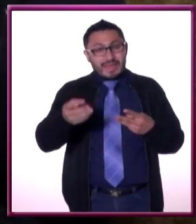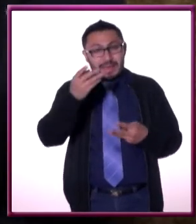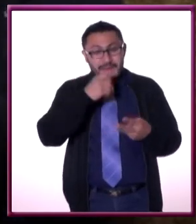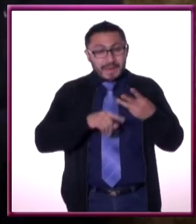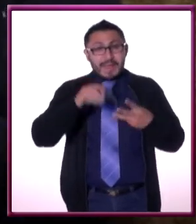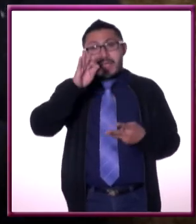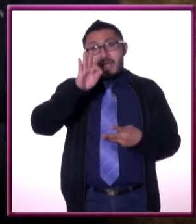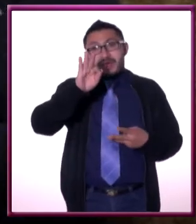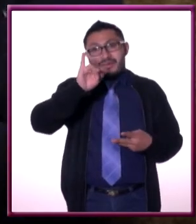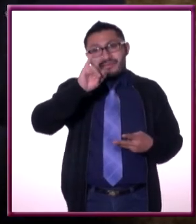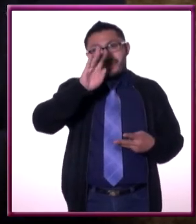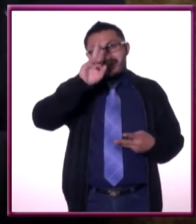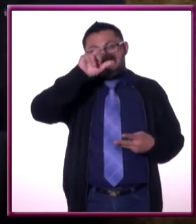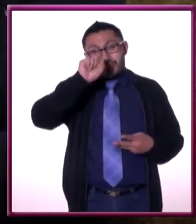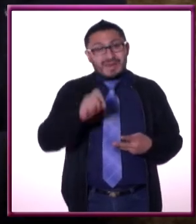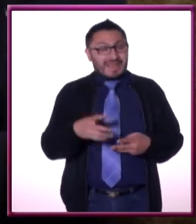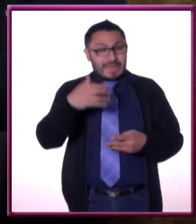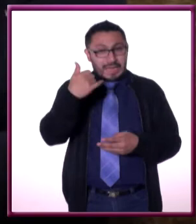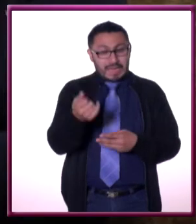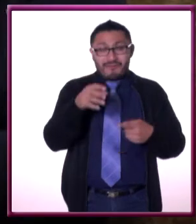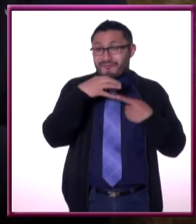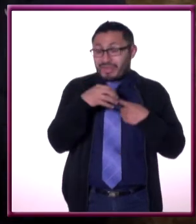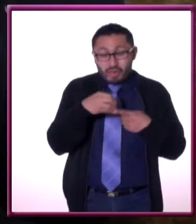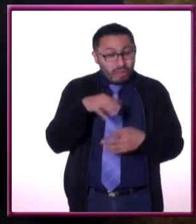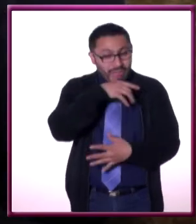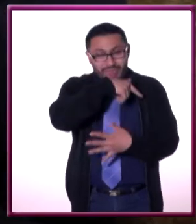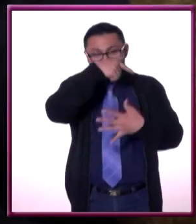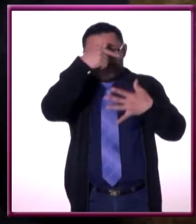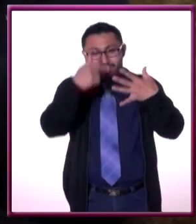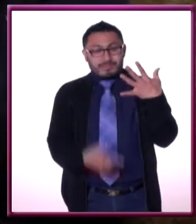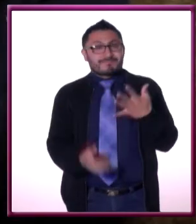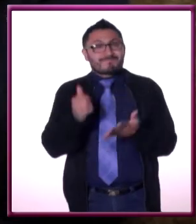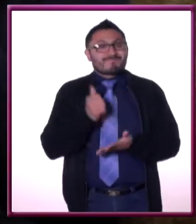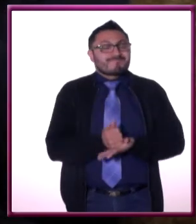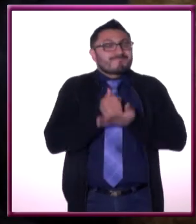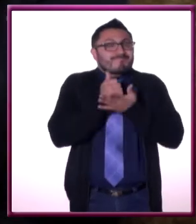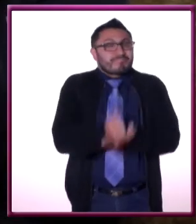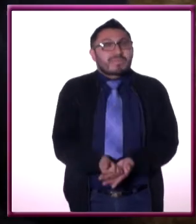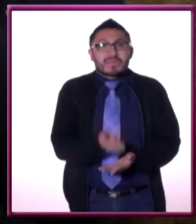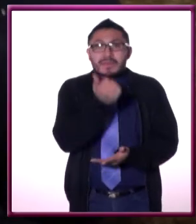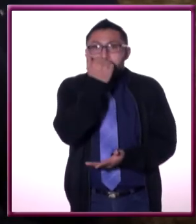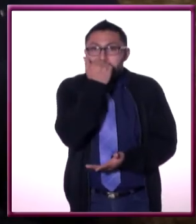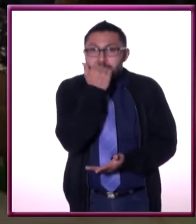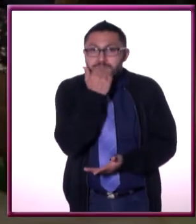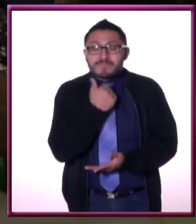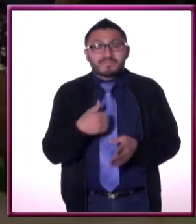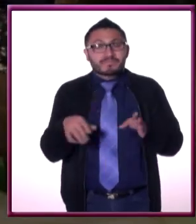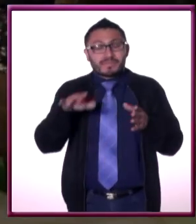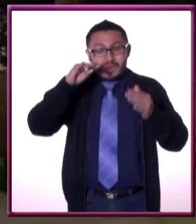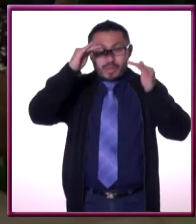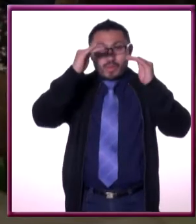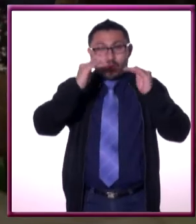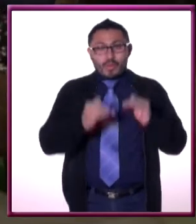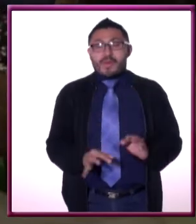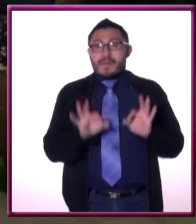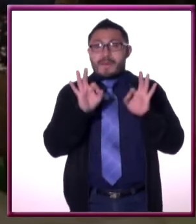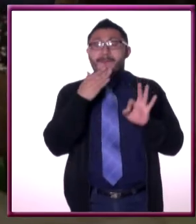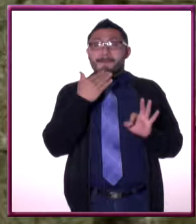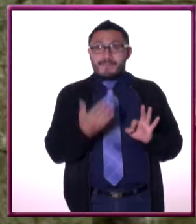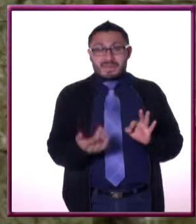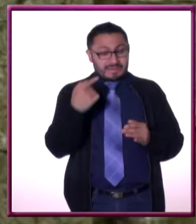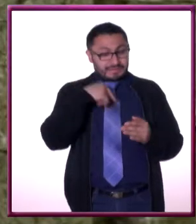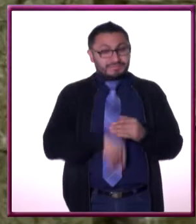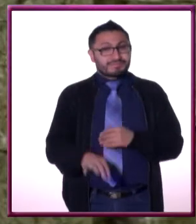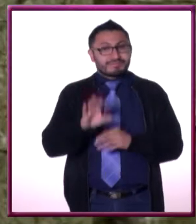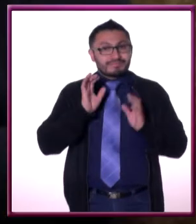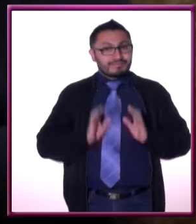todo eso, o los frijoles, los pigmentos de los frijoles, todo eso ayuda a que el azúcar se mantenga donde debe estar. Claro.